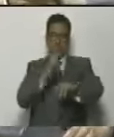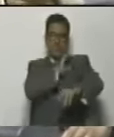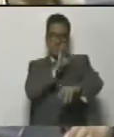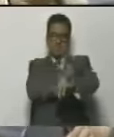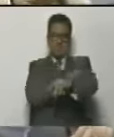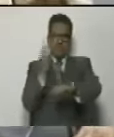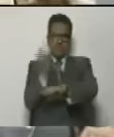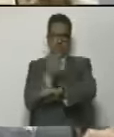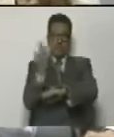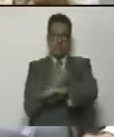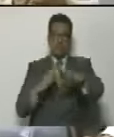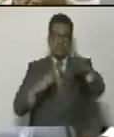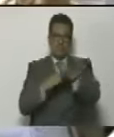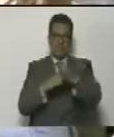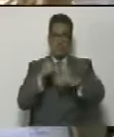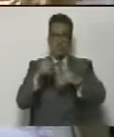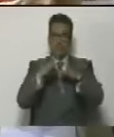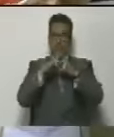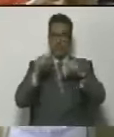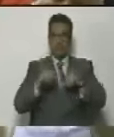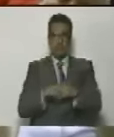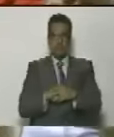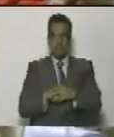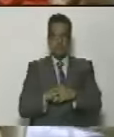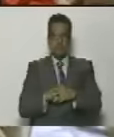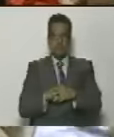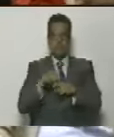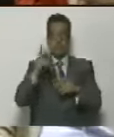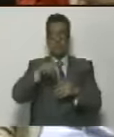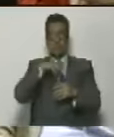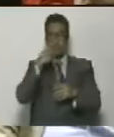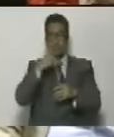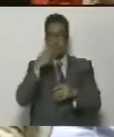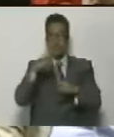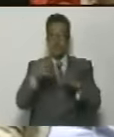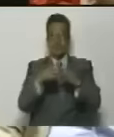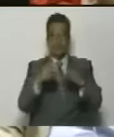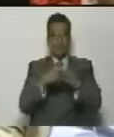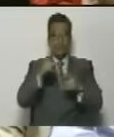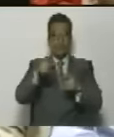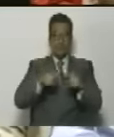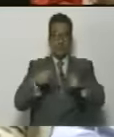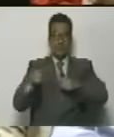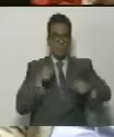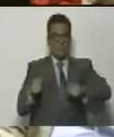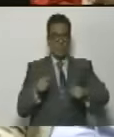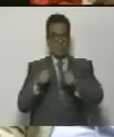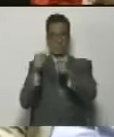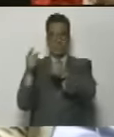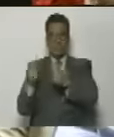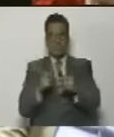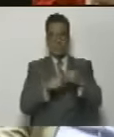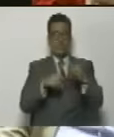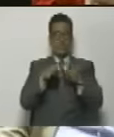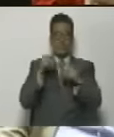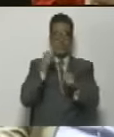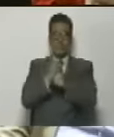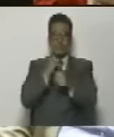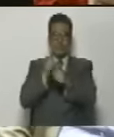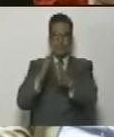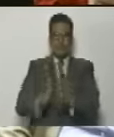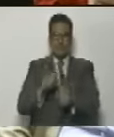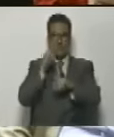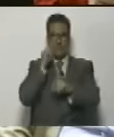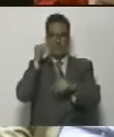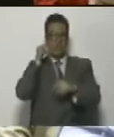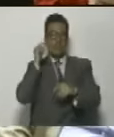las sanciones. Todos los partidos políticos, todos los movimientos económicos, todos los trabajadores, todas